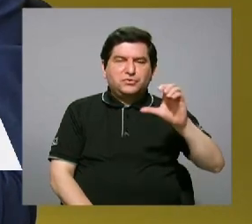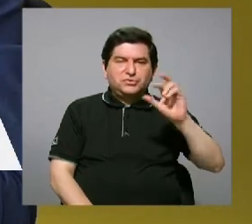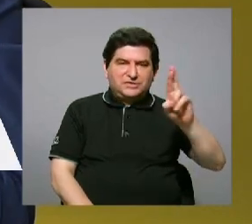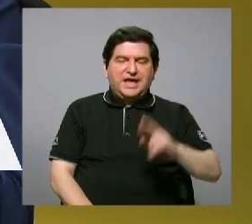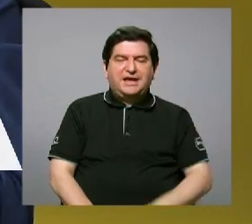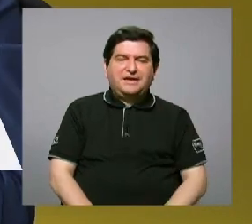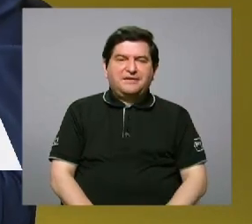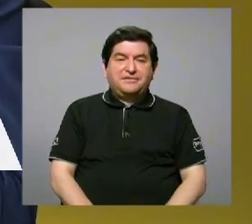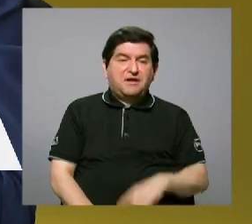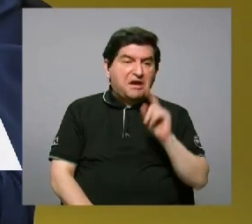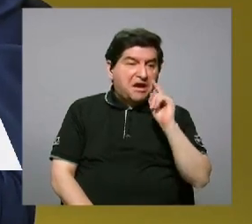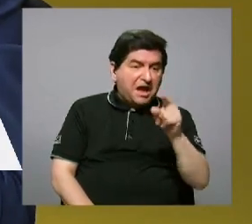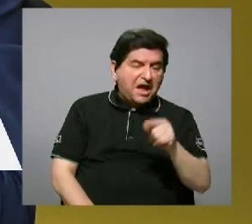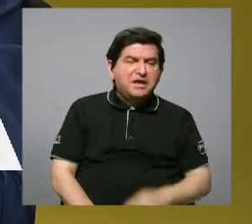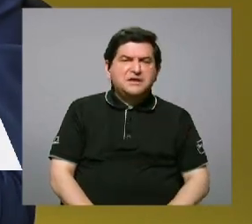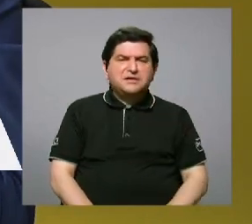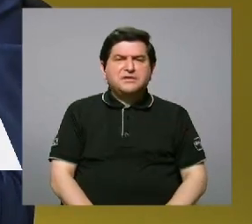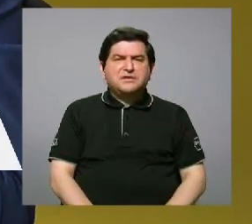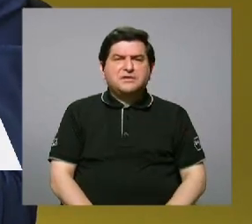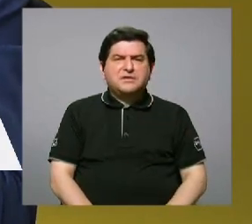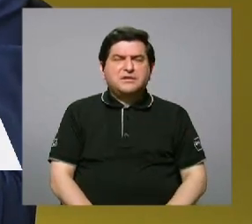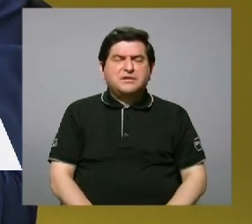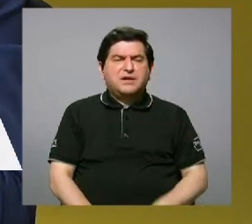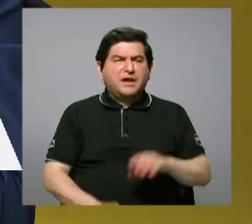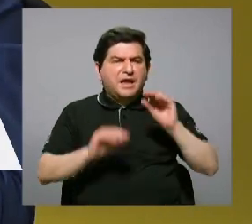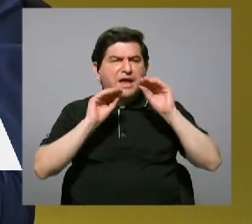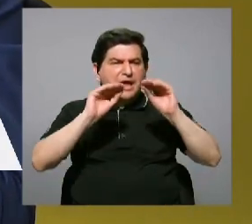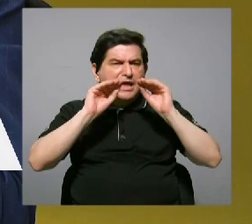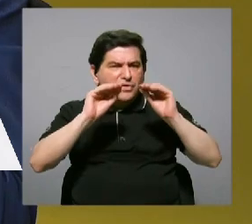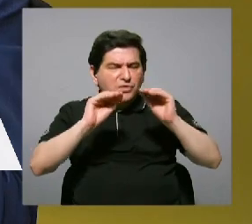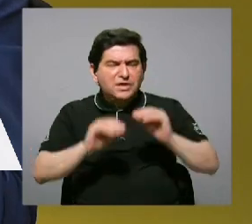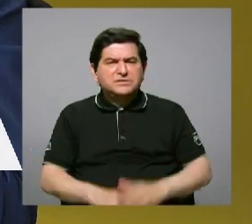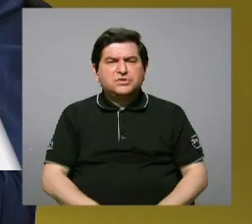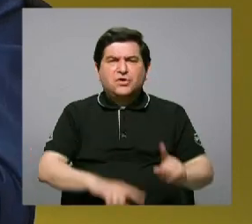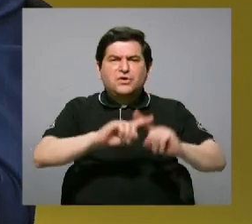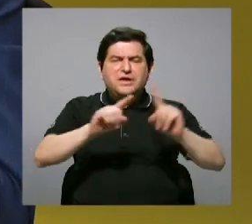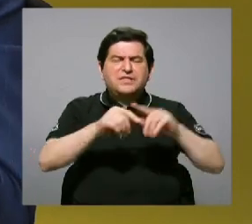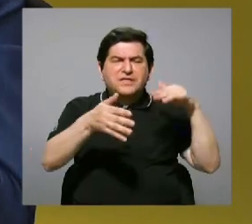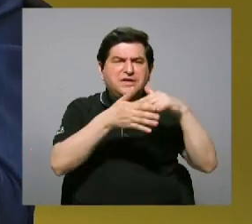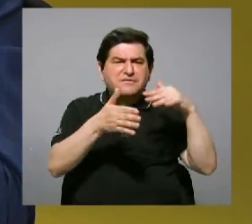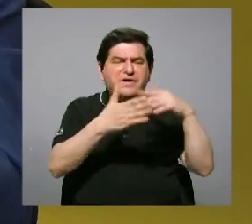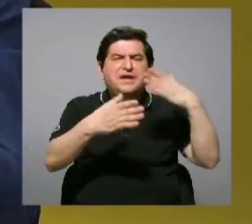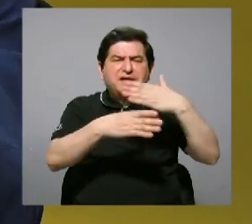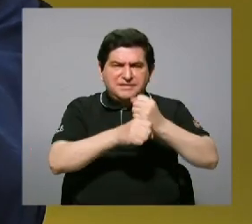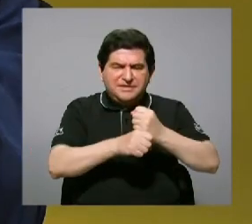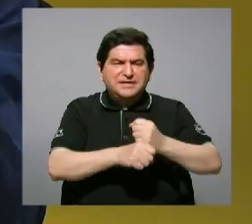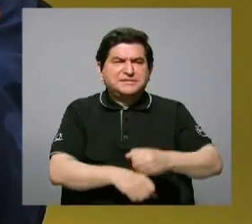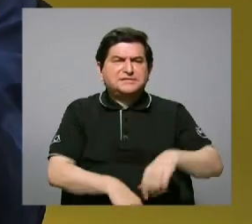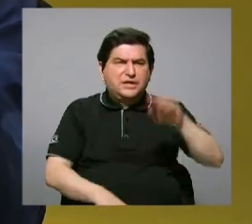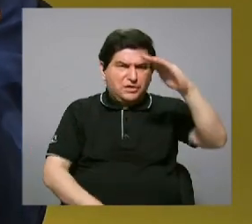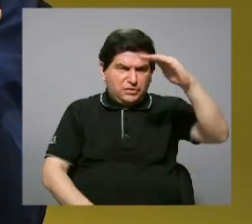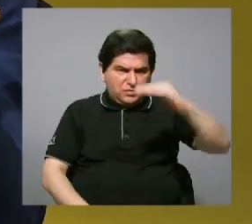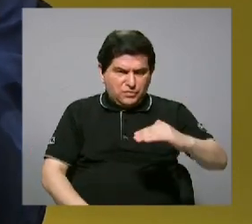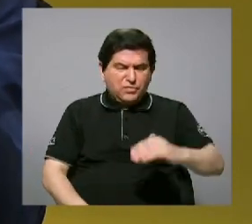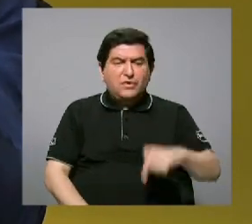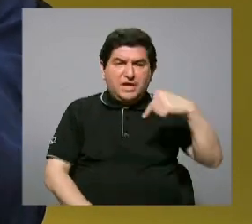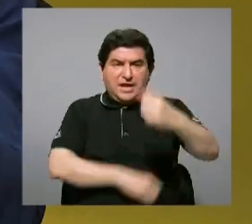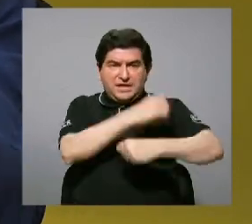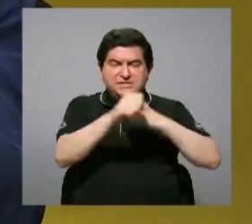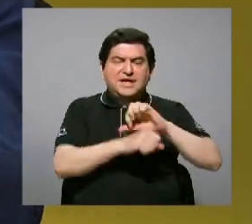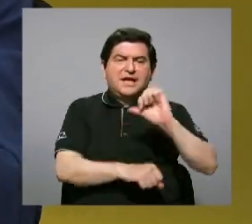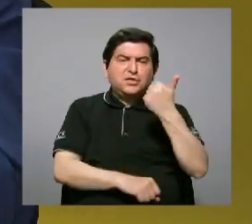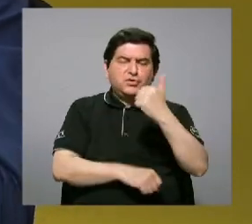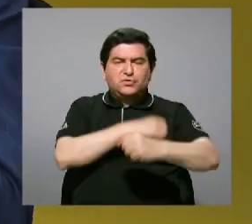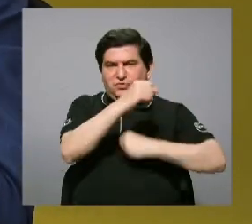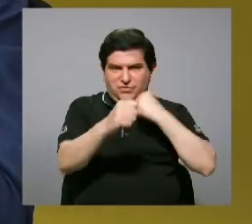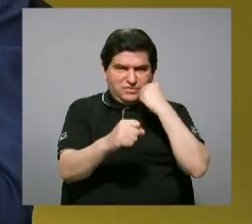ocf.fi.cr. Ahí hay un espacio donde hablamos de educación. Ahí están los diferentes estudios que hemos venido haciendo. Estamos este año celebrando el 10º